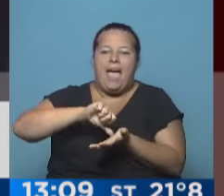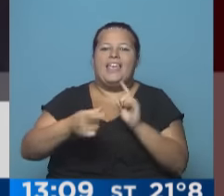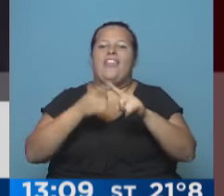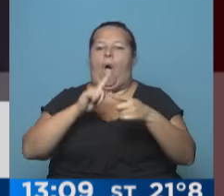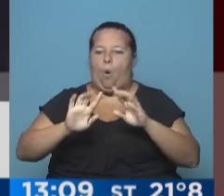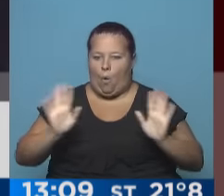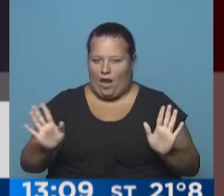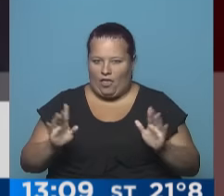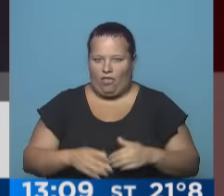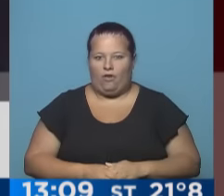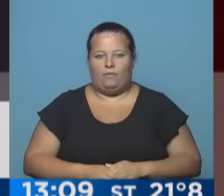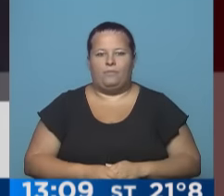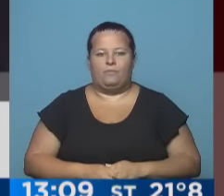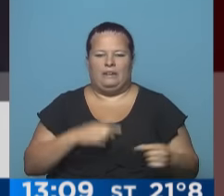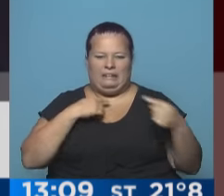acuerdo.